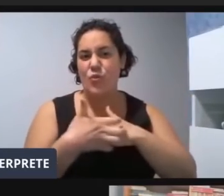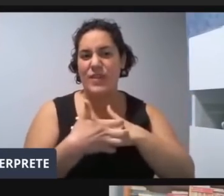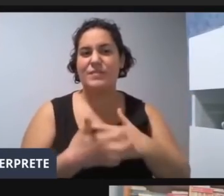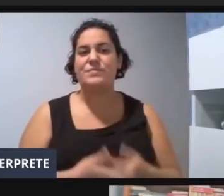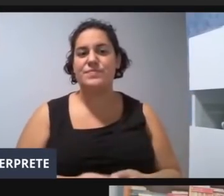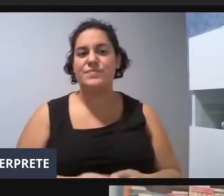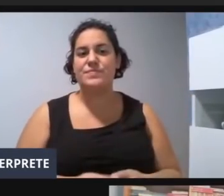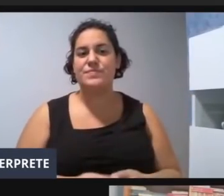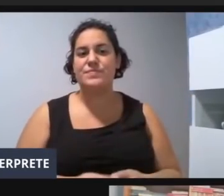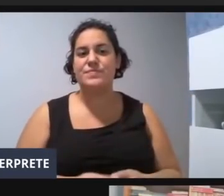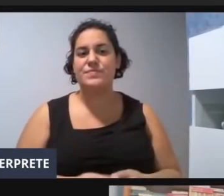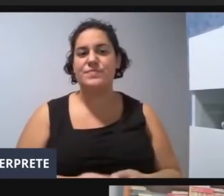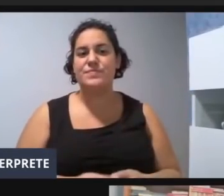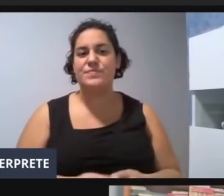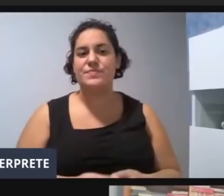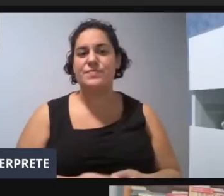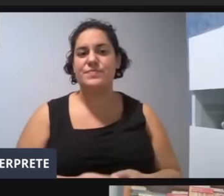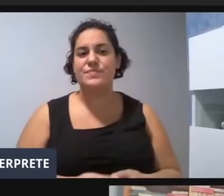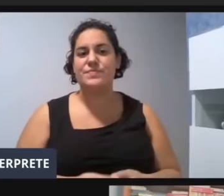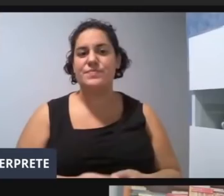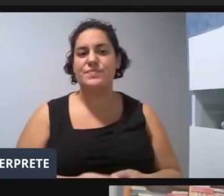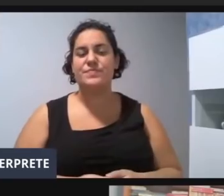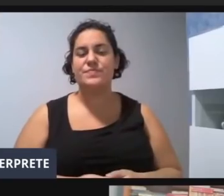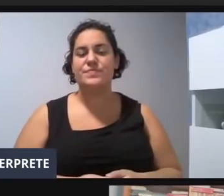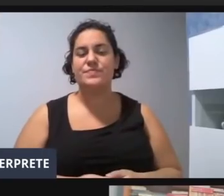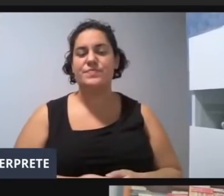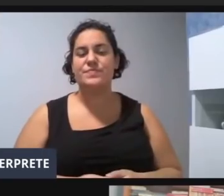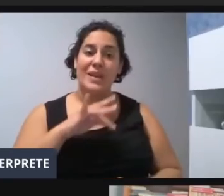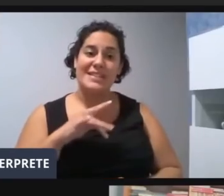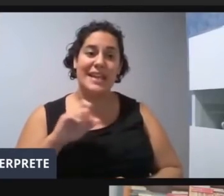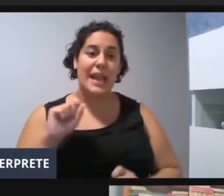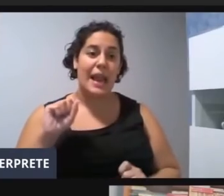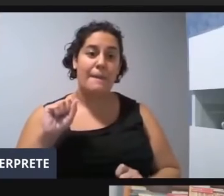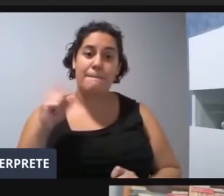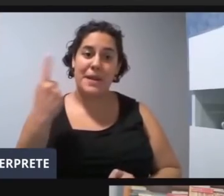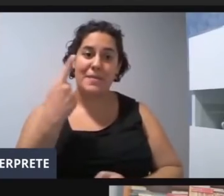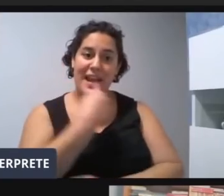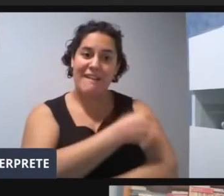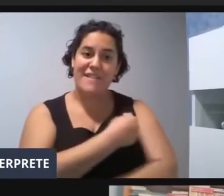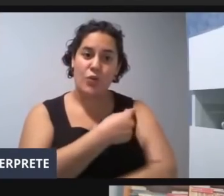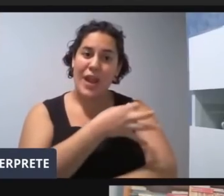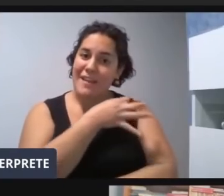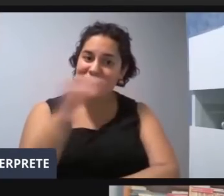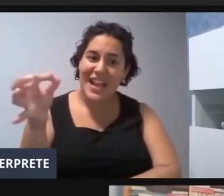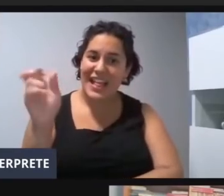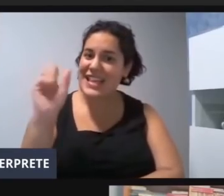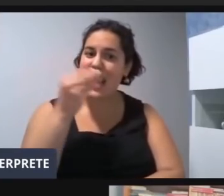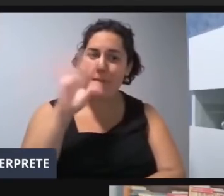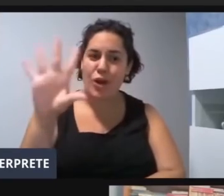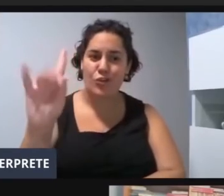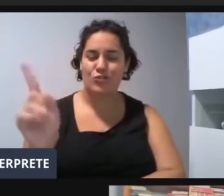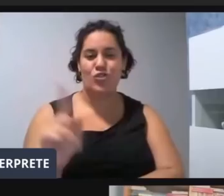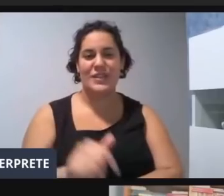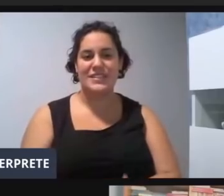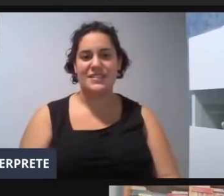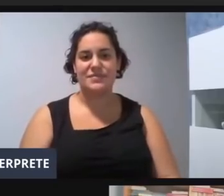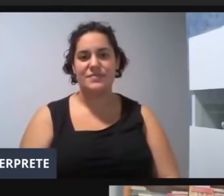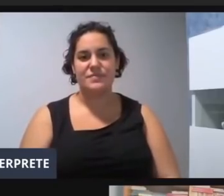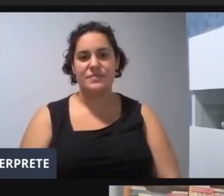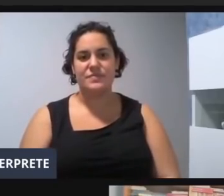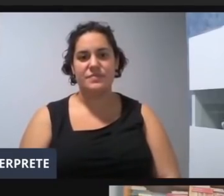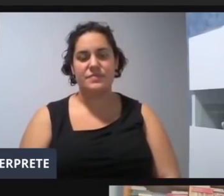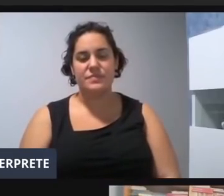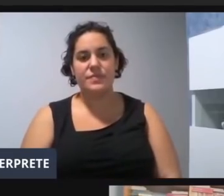parece buena, pero quizás no sean las de mayor eficacia, incluso de la que es la estrella de los